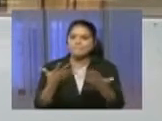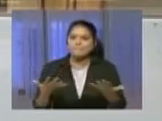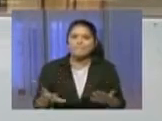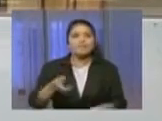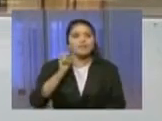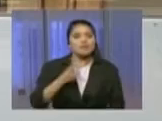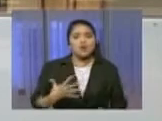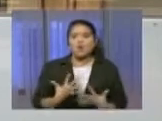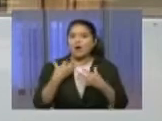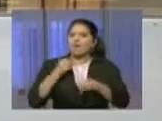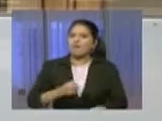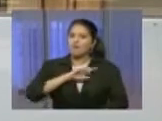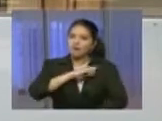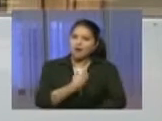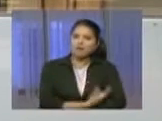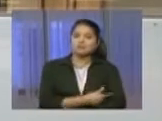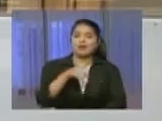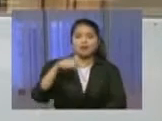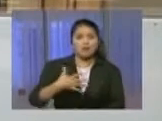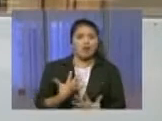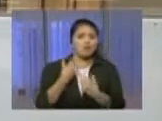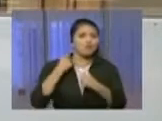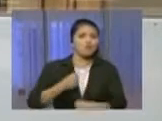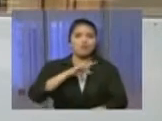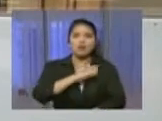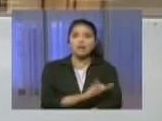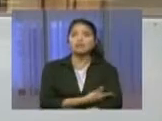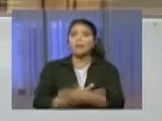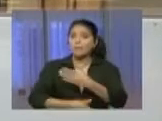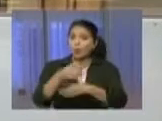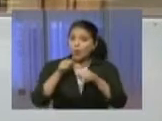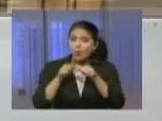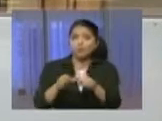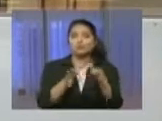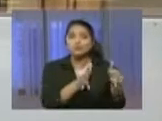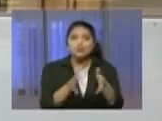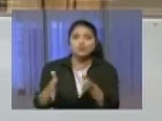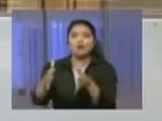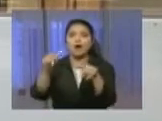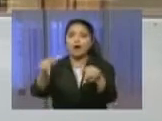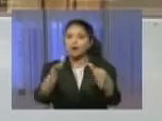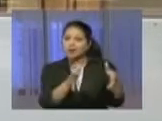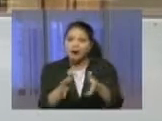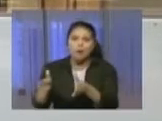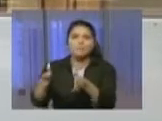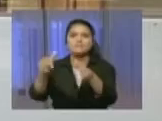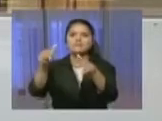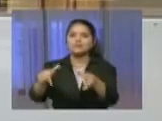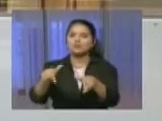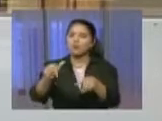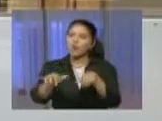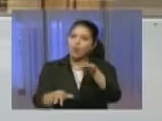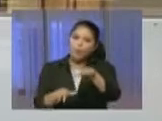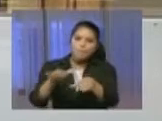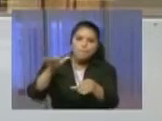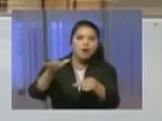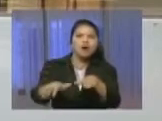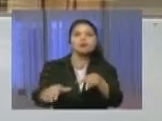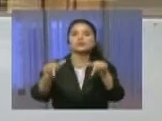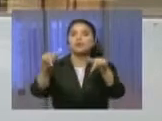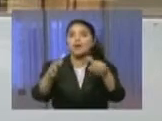la fuerza Mira para mantener el rumbo el camino los pasos y